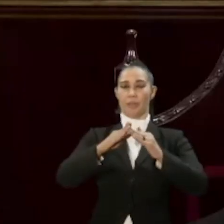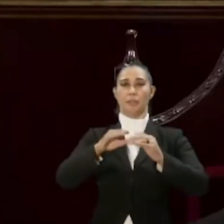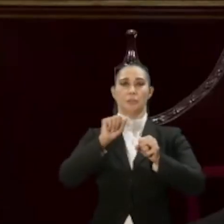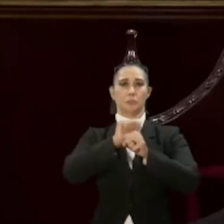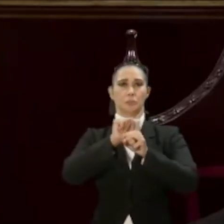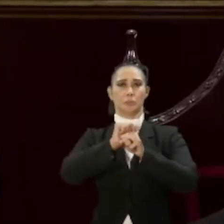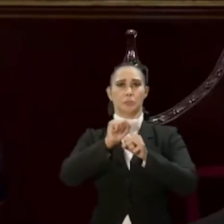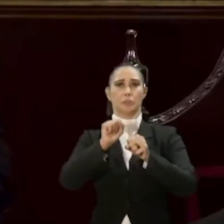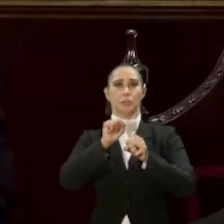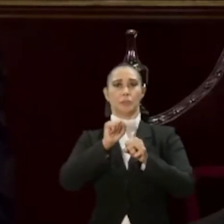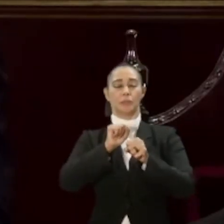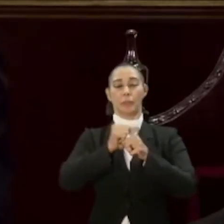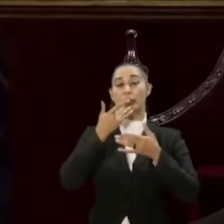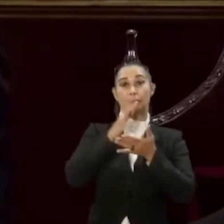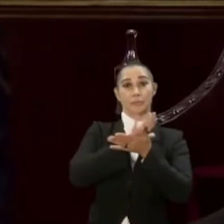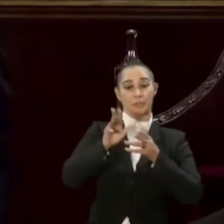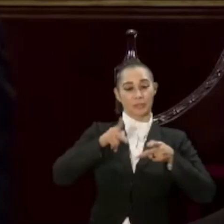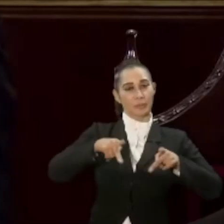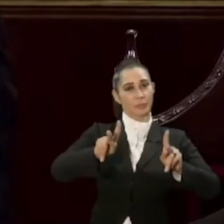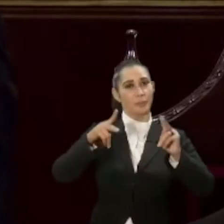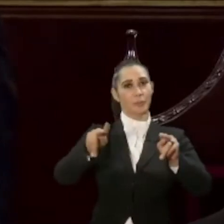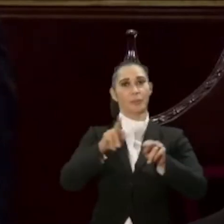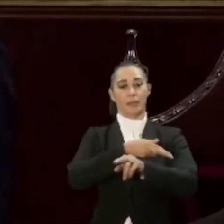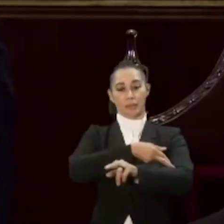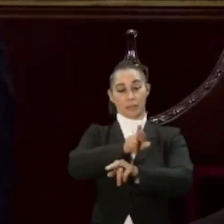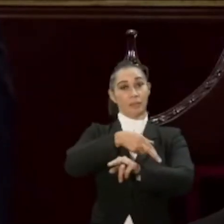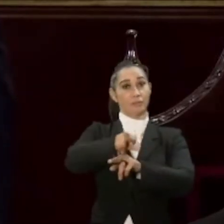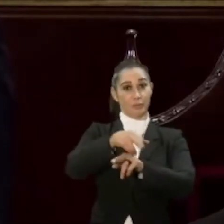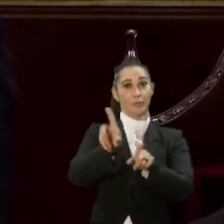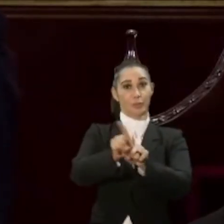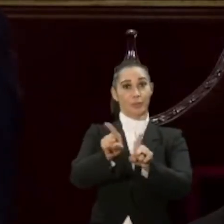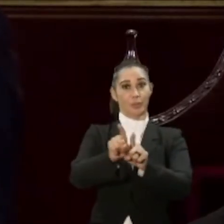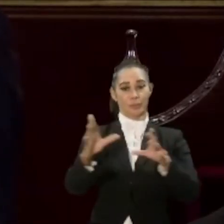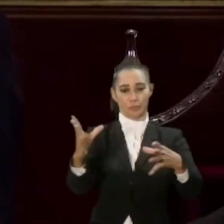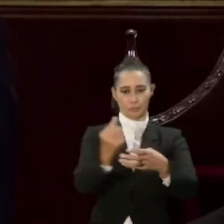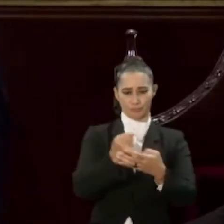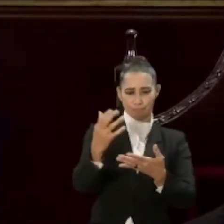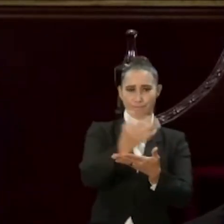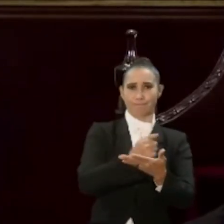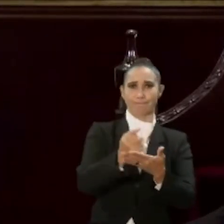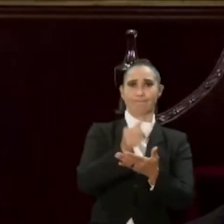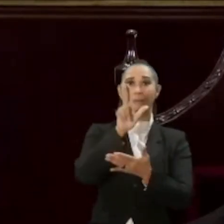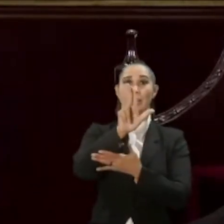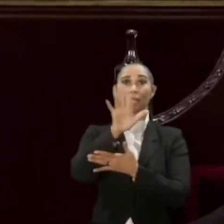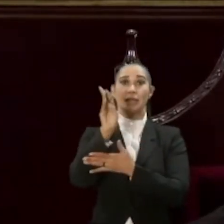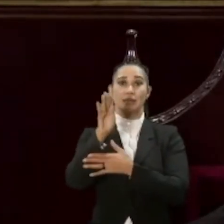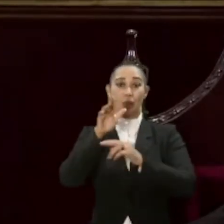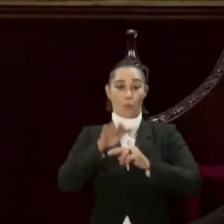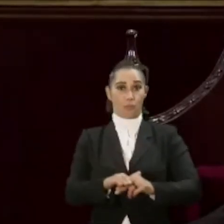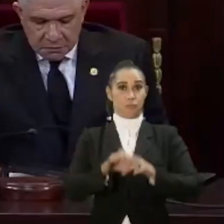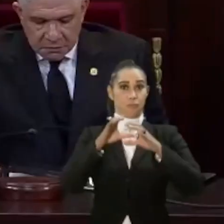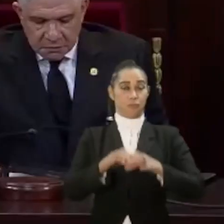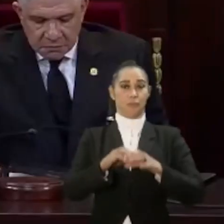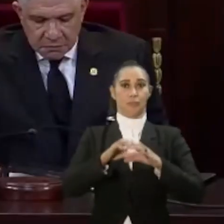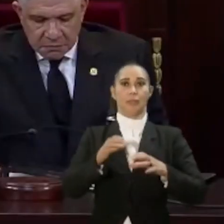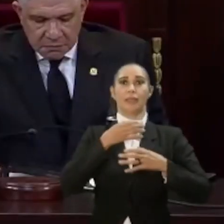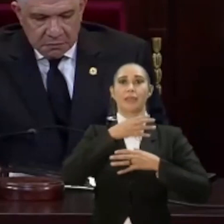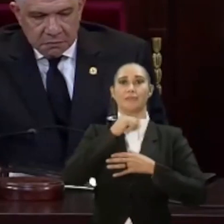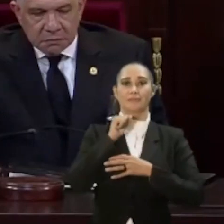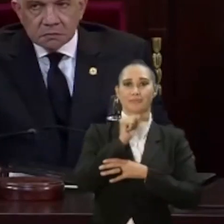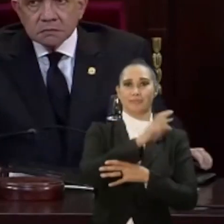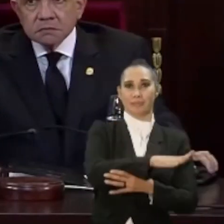Jornada Nacional de Limpieza de Playas y Riberas de Río, recogiendo más de 35 toneladas métricas de desechos